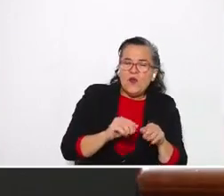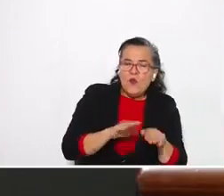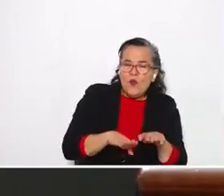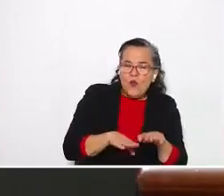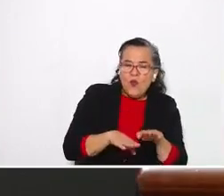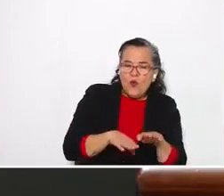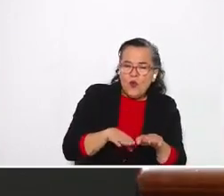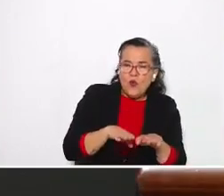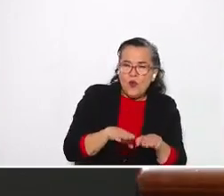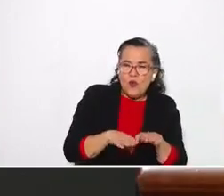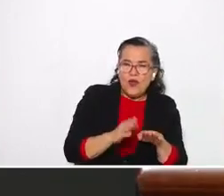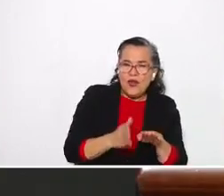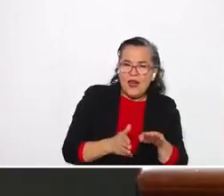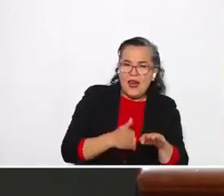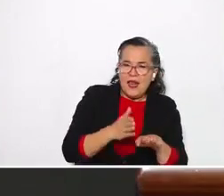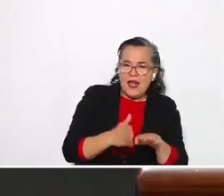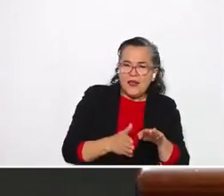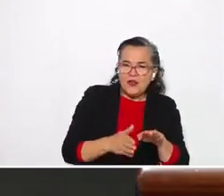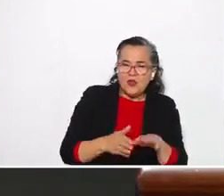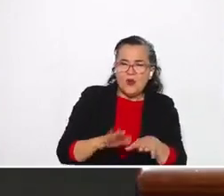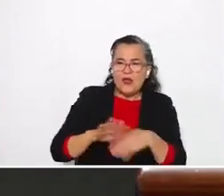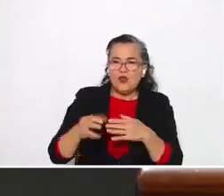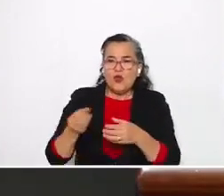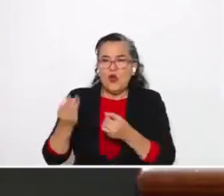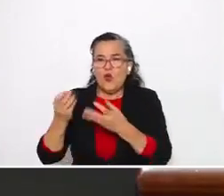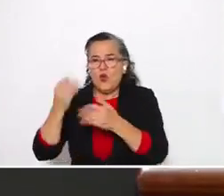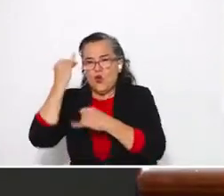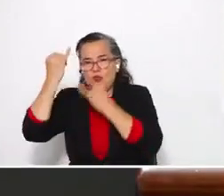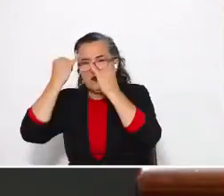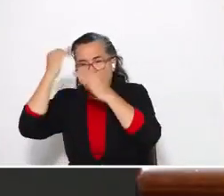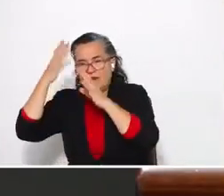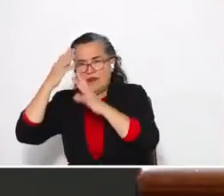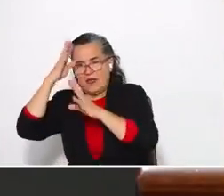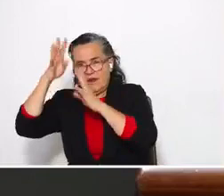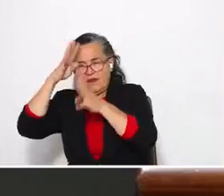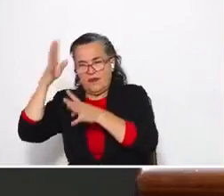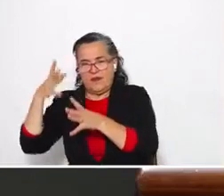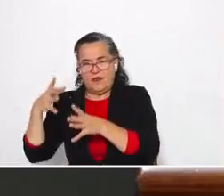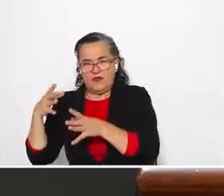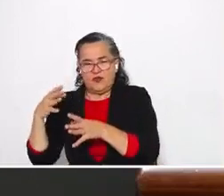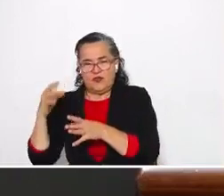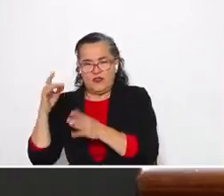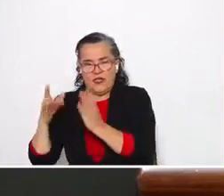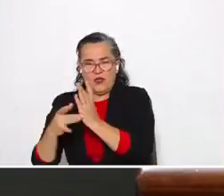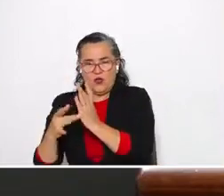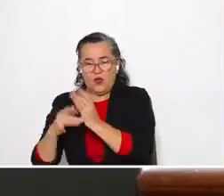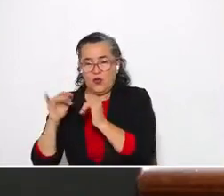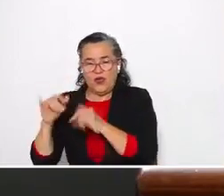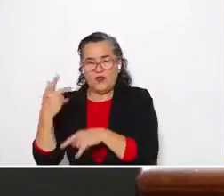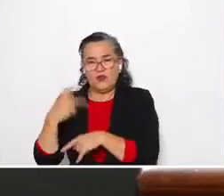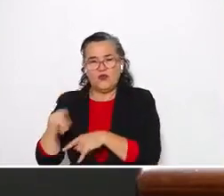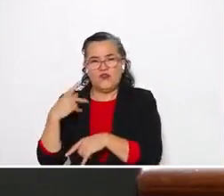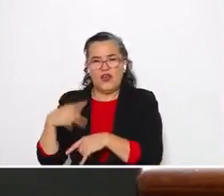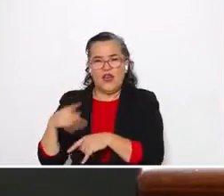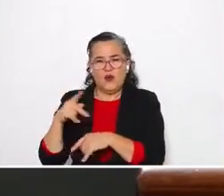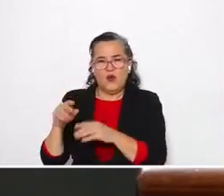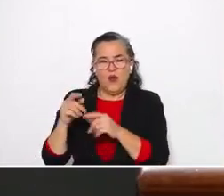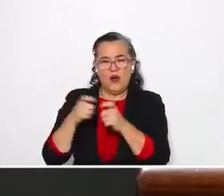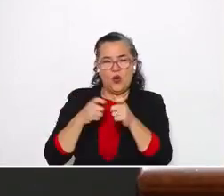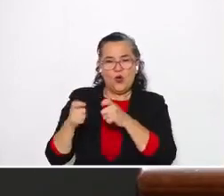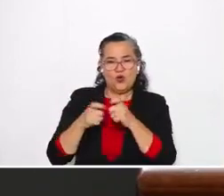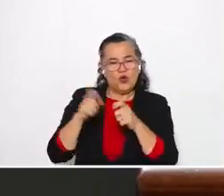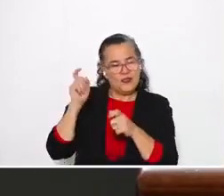usos tecnológicos, y eso nos pone en riesgos que superan exponencialmente al control que se debe